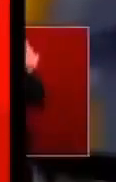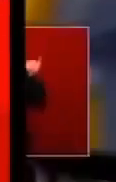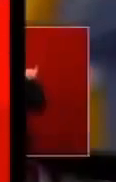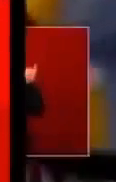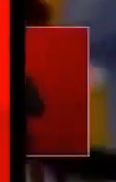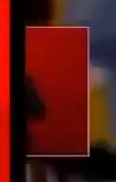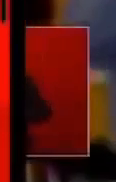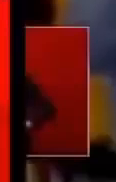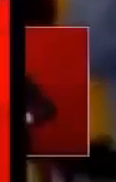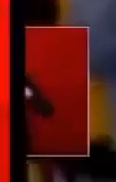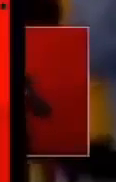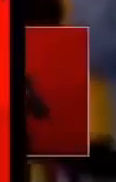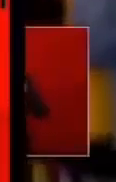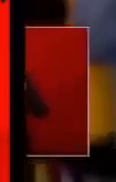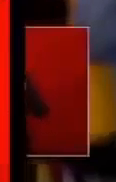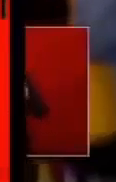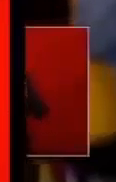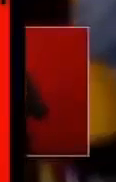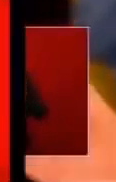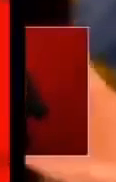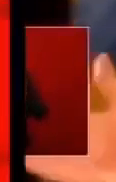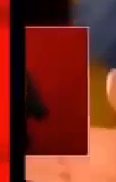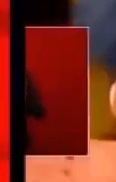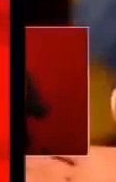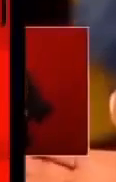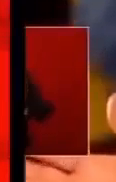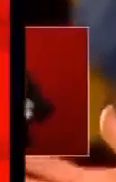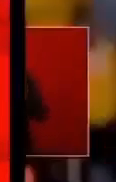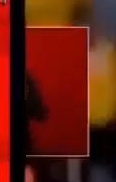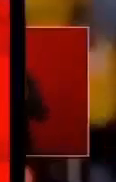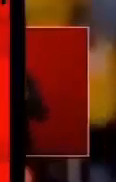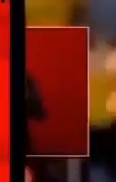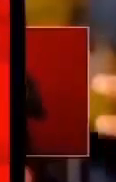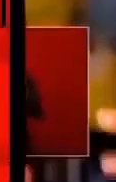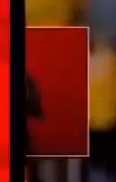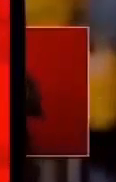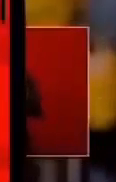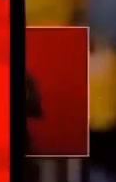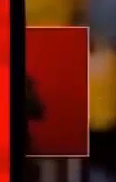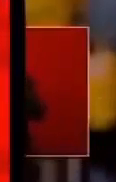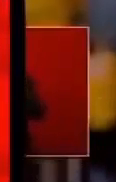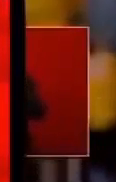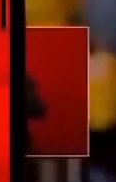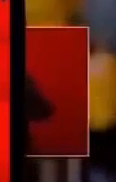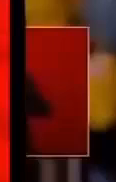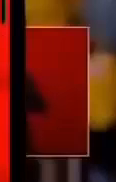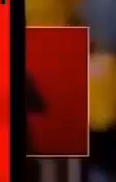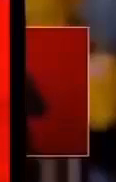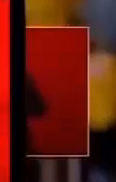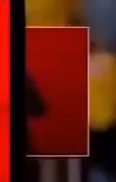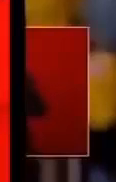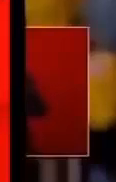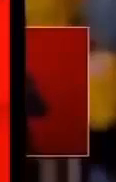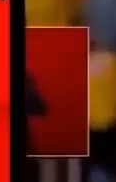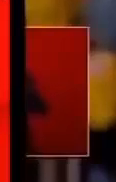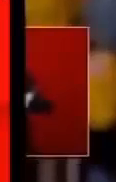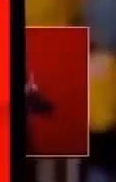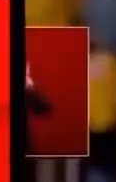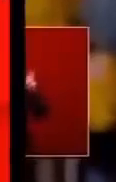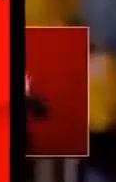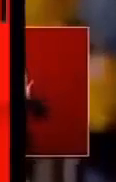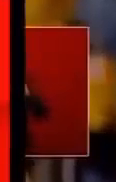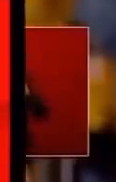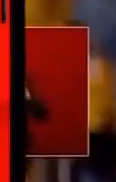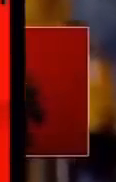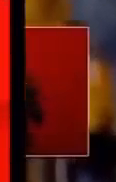Yo creo que hasta el momento sí. Yo no tengo la menor duda que, que fue elegido democráticamente, que